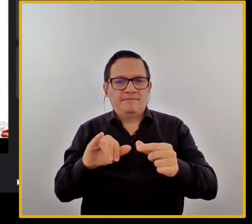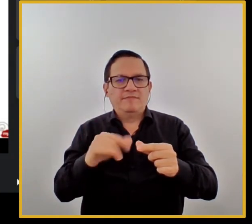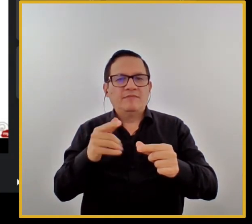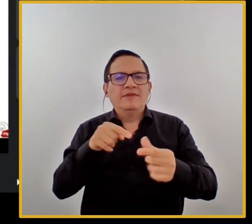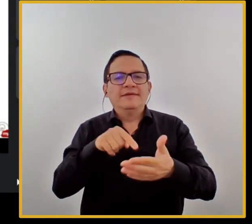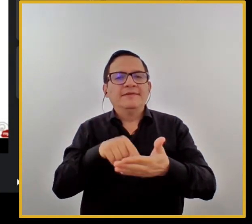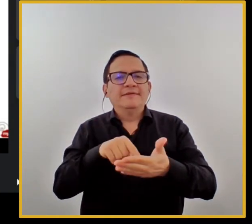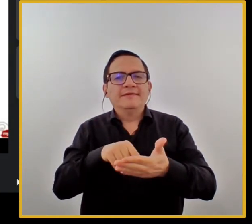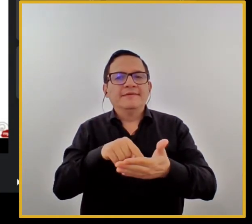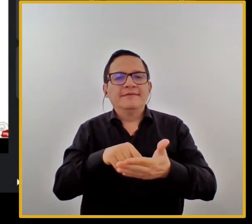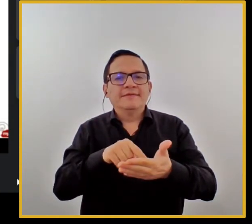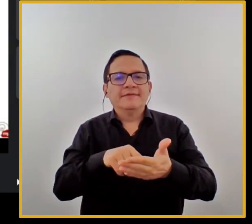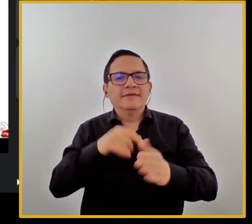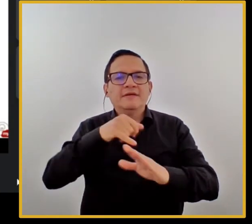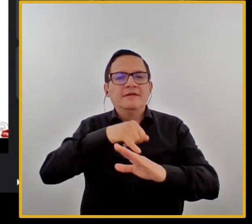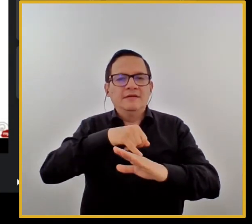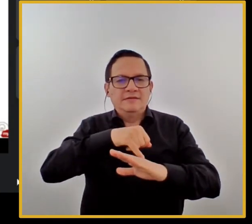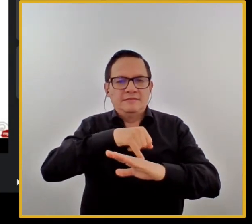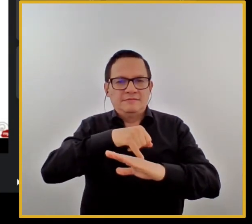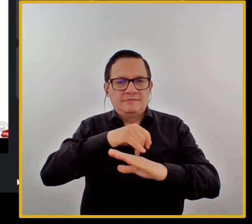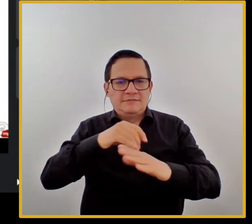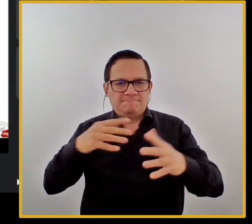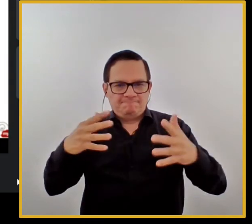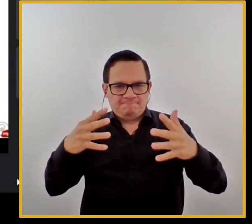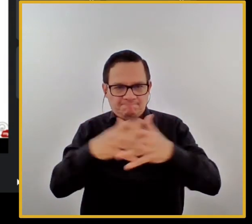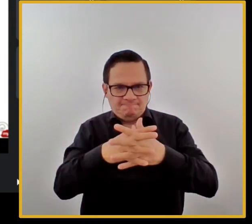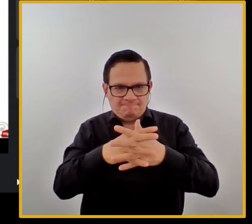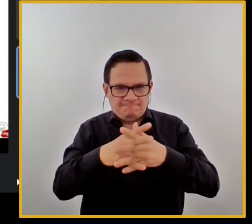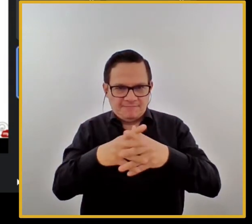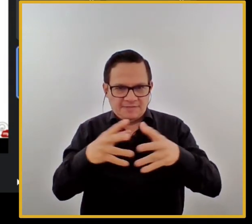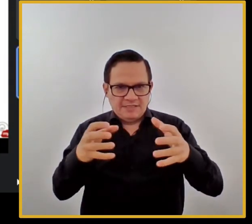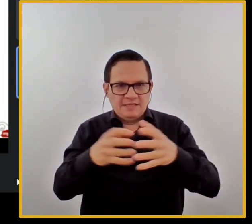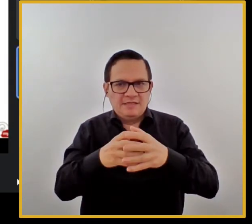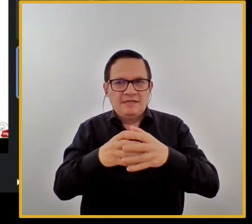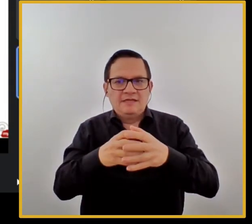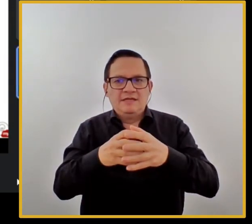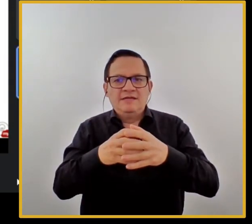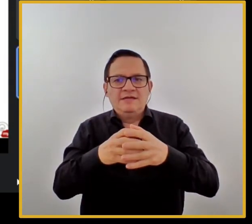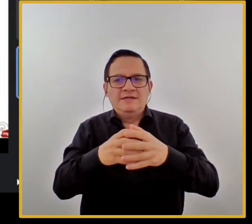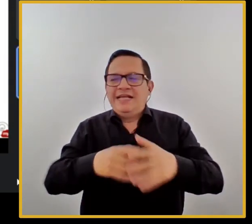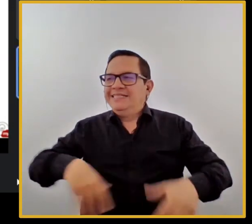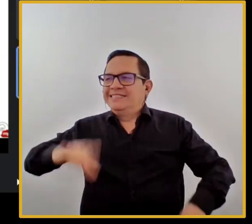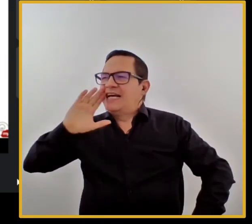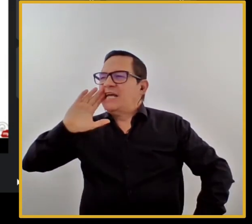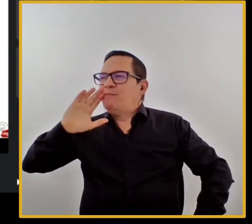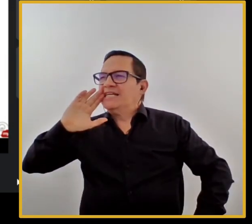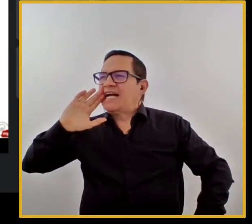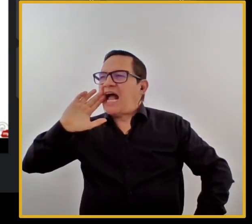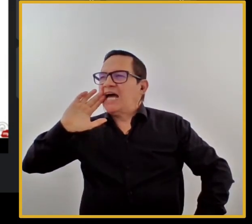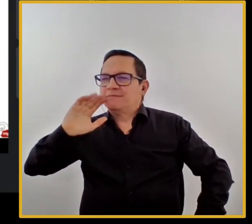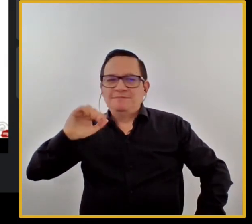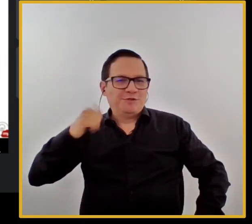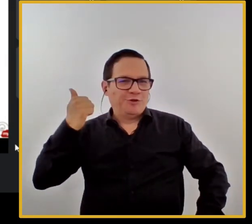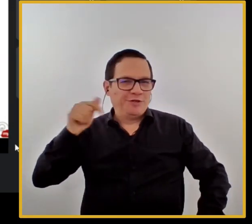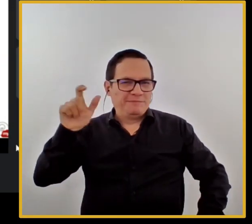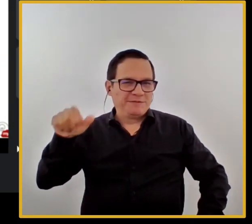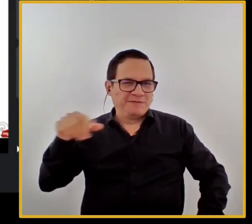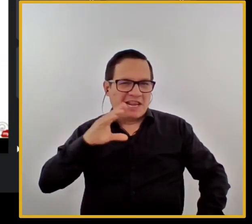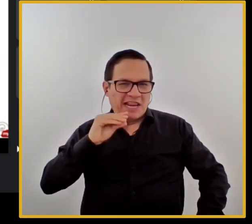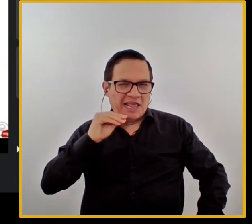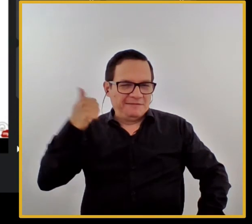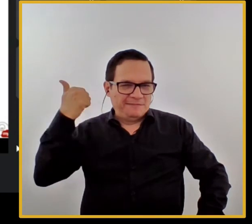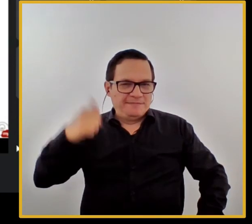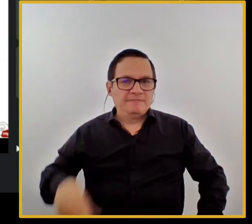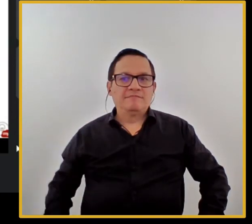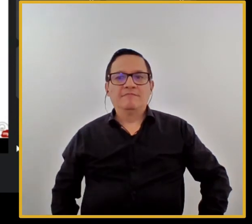aquí al integrar esto, ¿cierto? Que ya se puede sacar. Por favor, podemos hacerla acá a